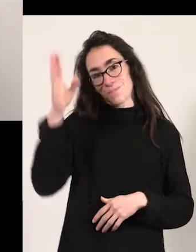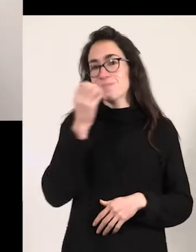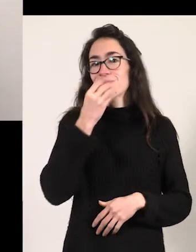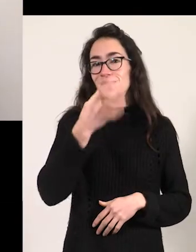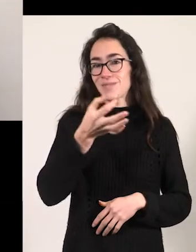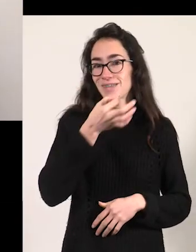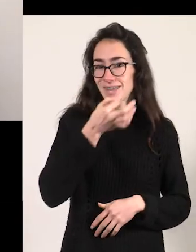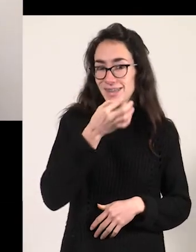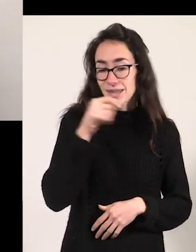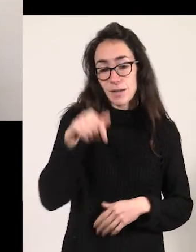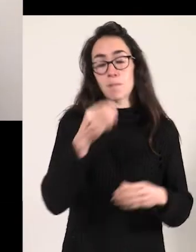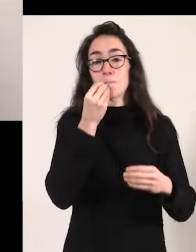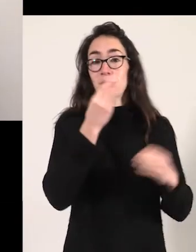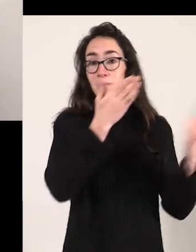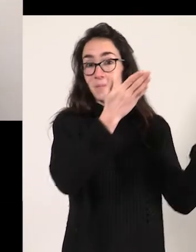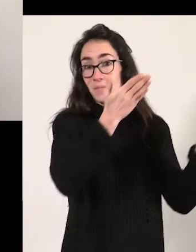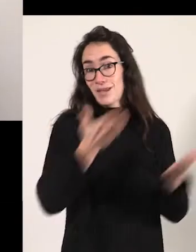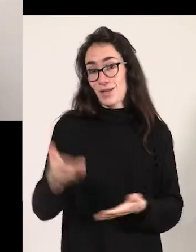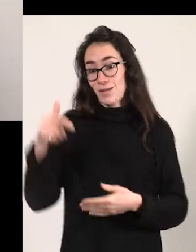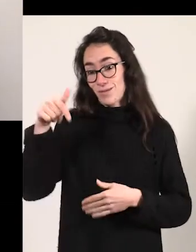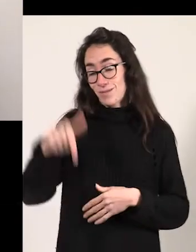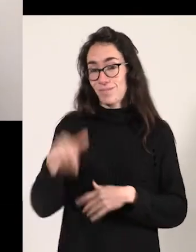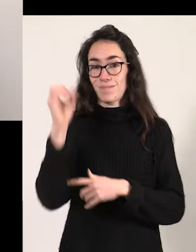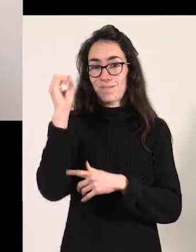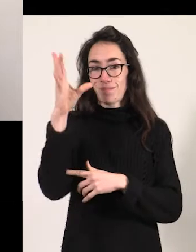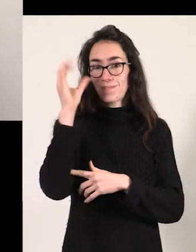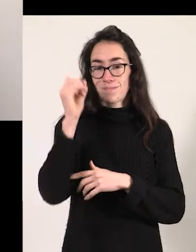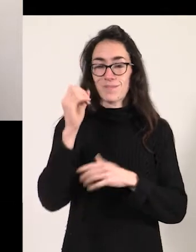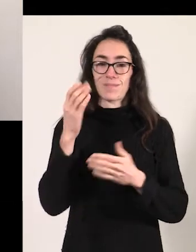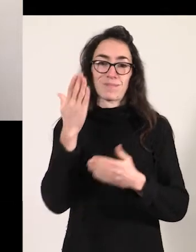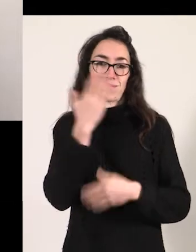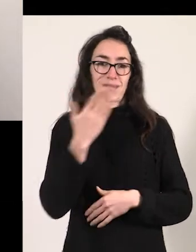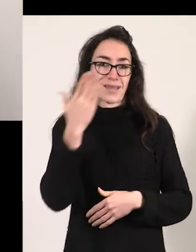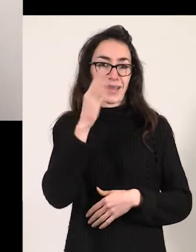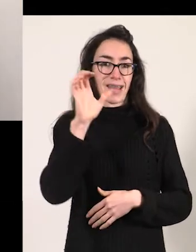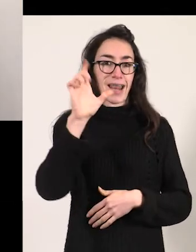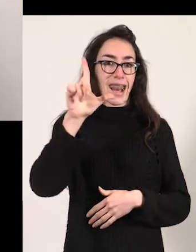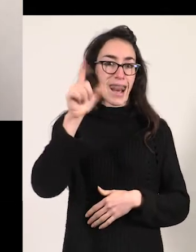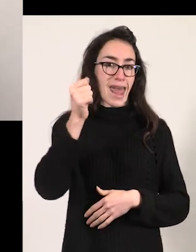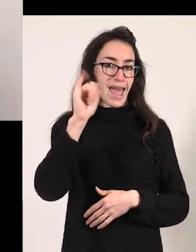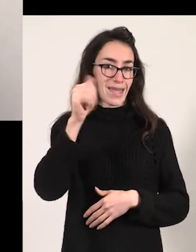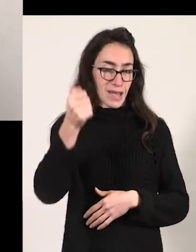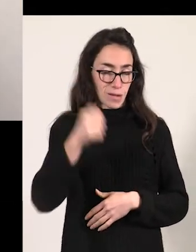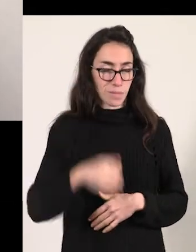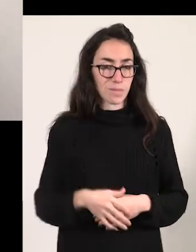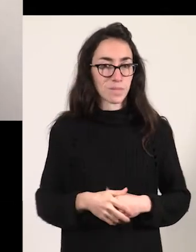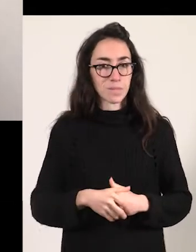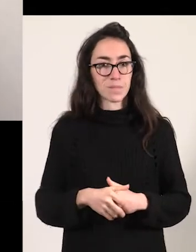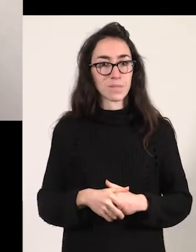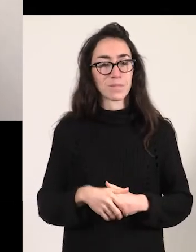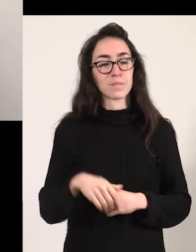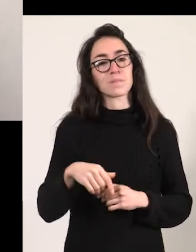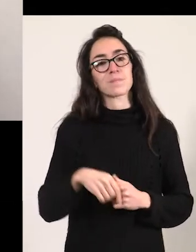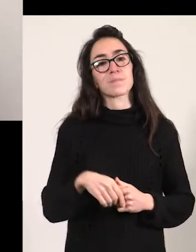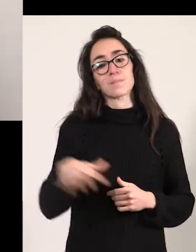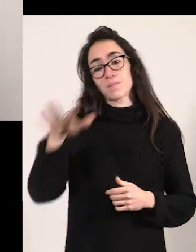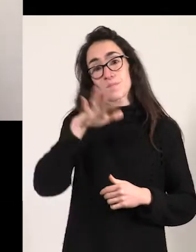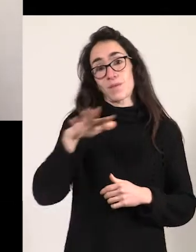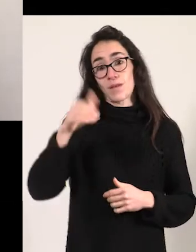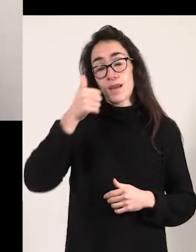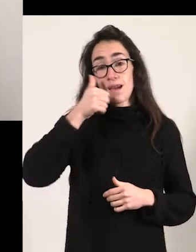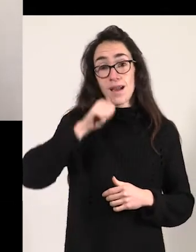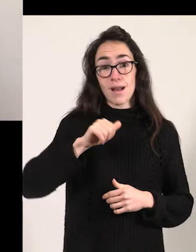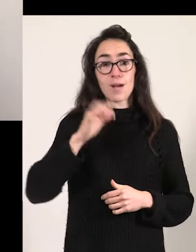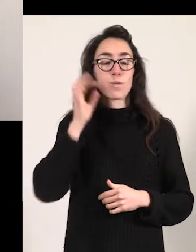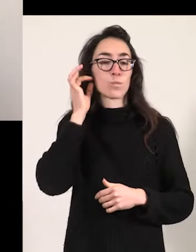Kaixo, arratsaldeon eta ongi etorriak izan zaitezke denot Laia Eskolara. Arabako